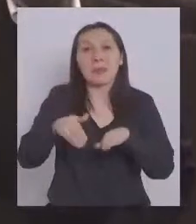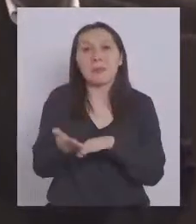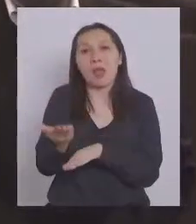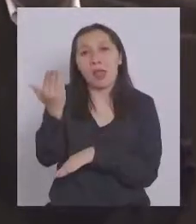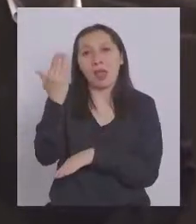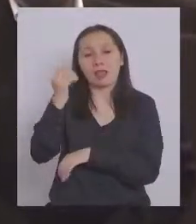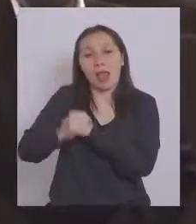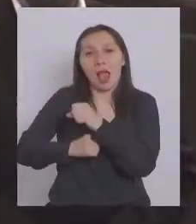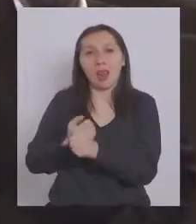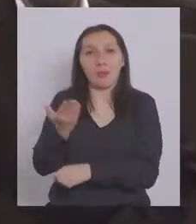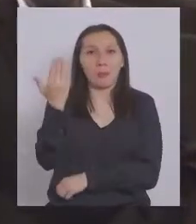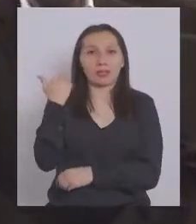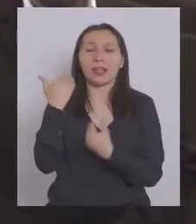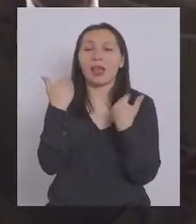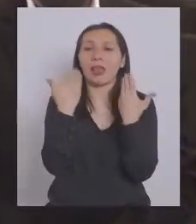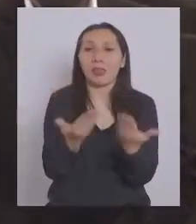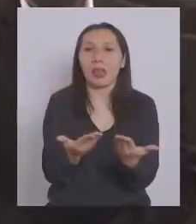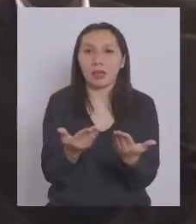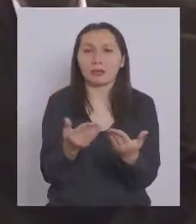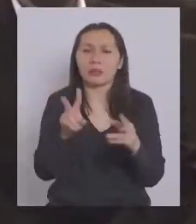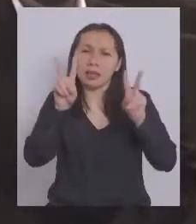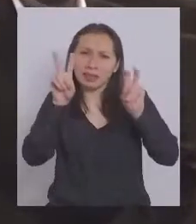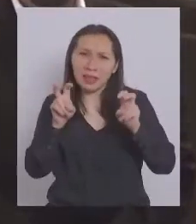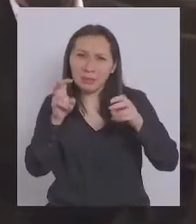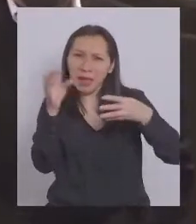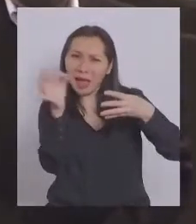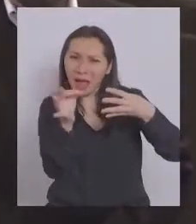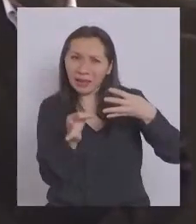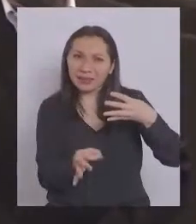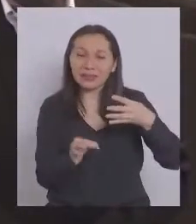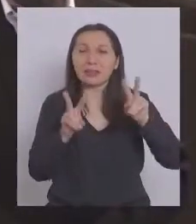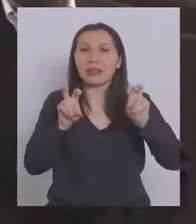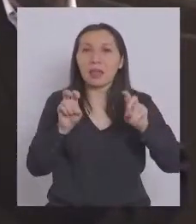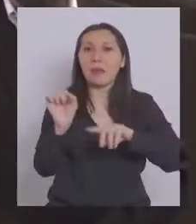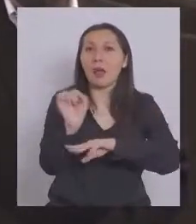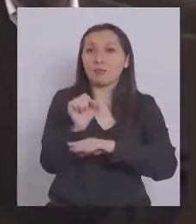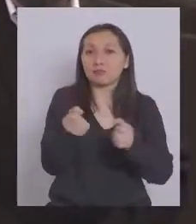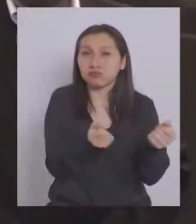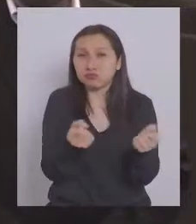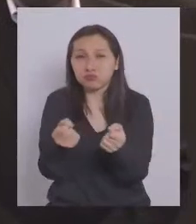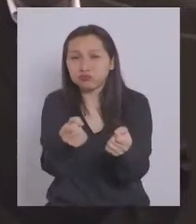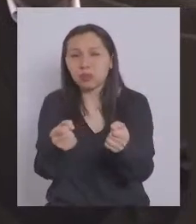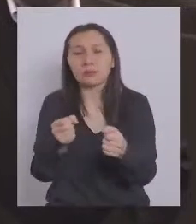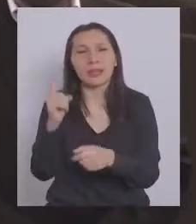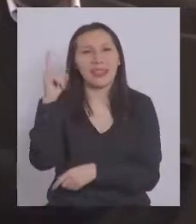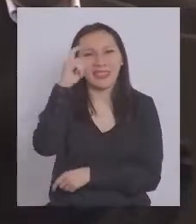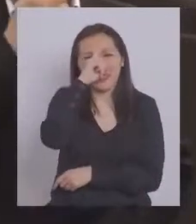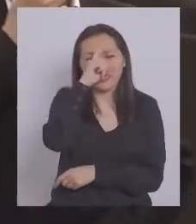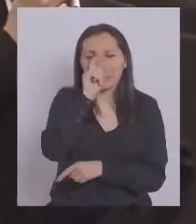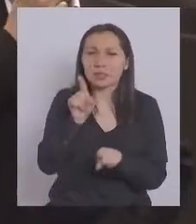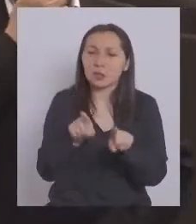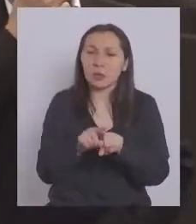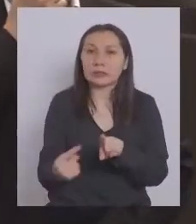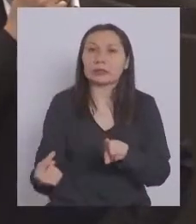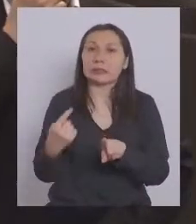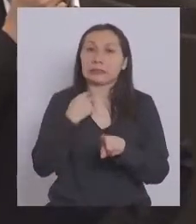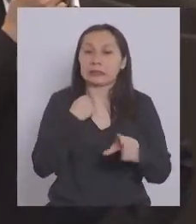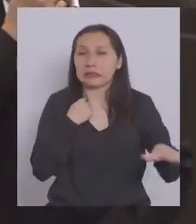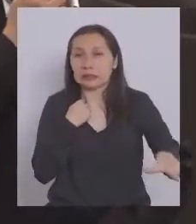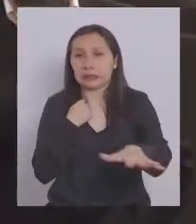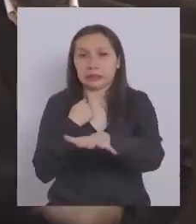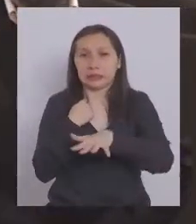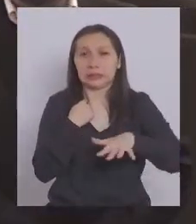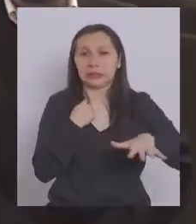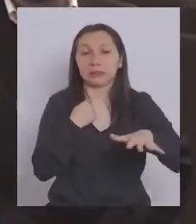el año pasado. Por sus características en el sector transporte era muy difícil, a pesar de estar muy afectado, era